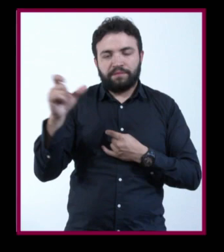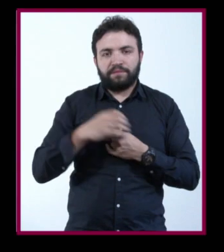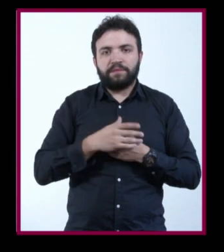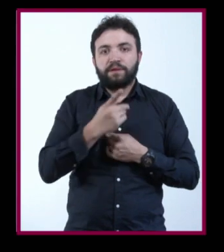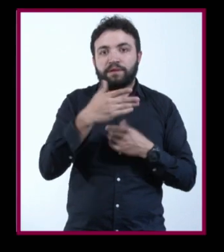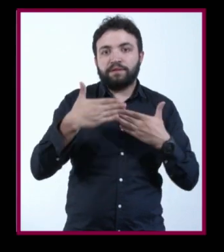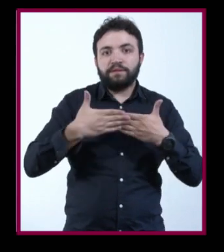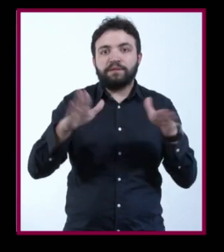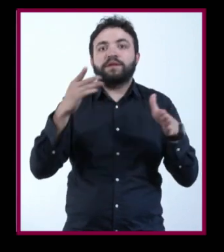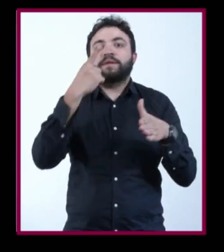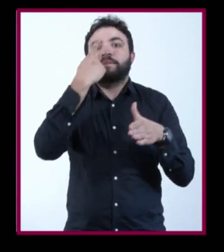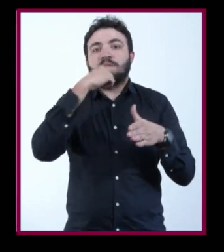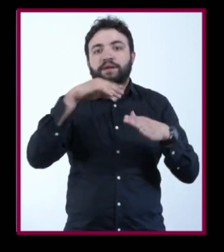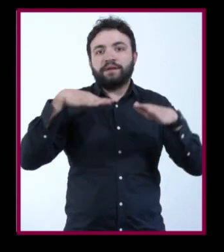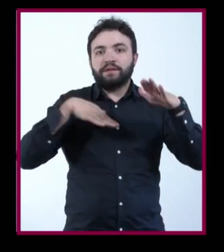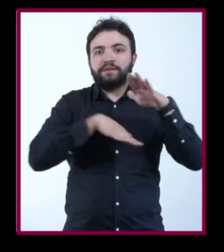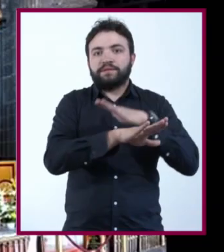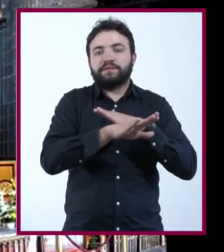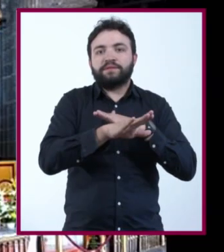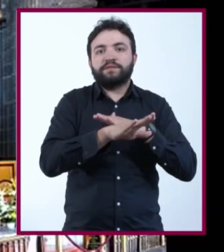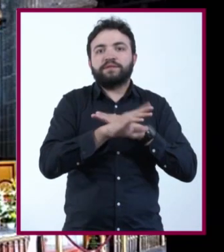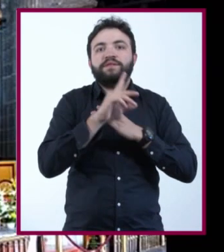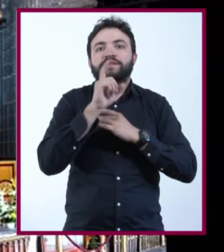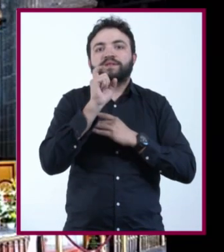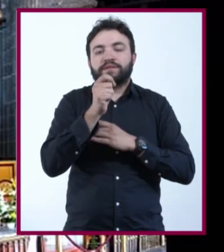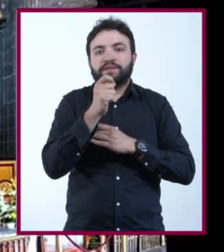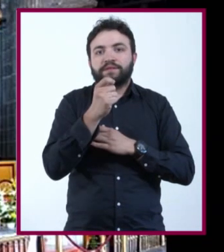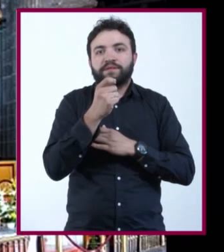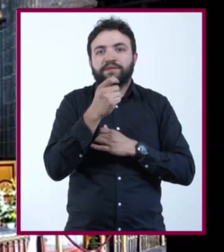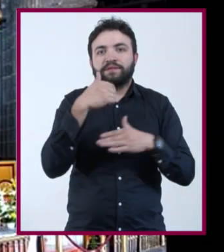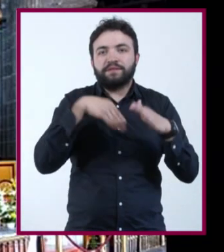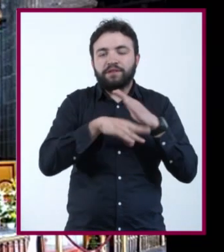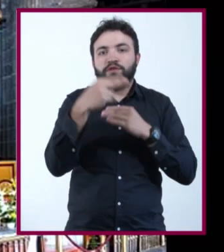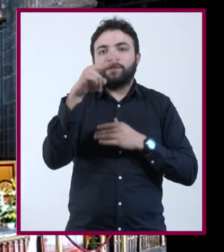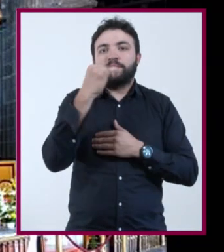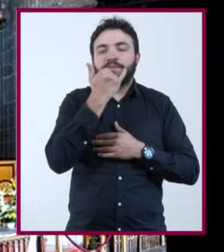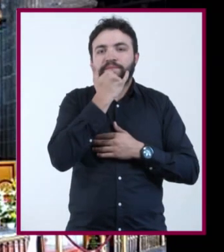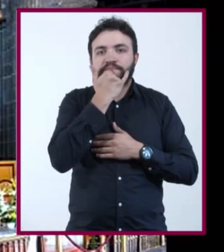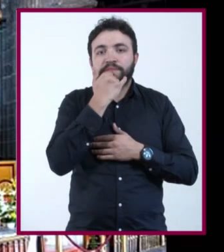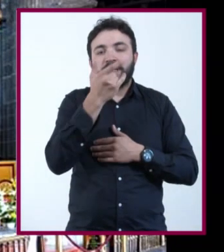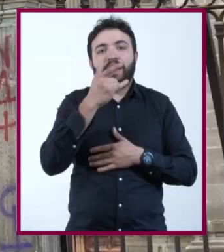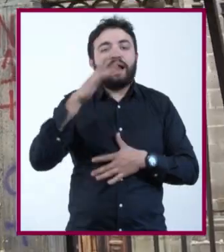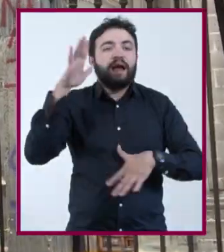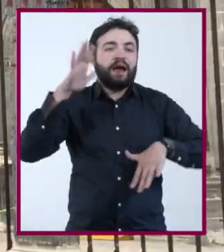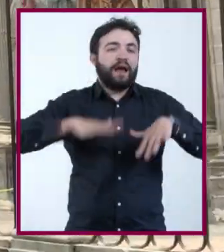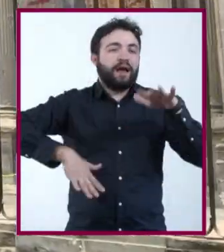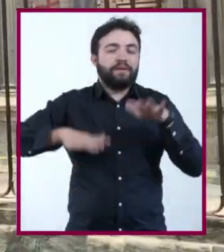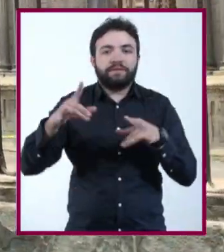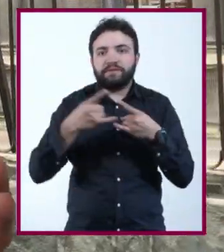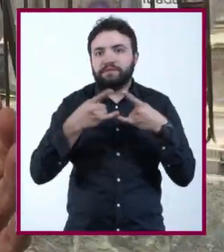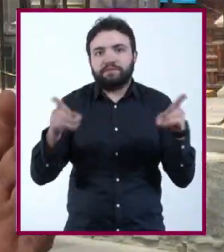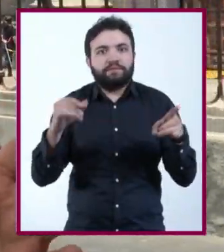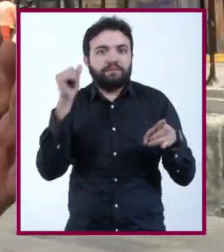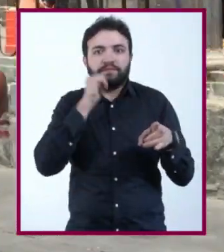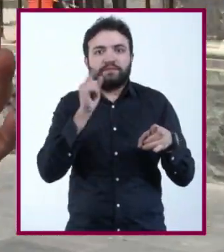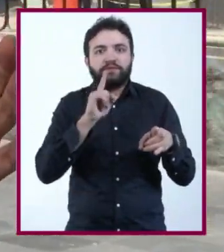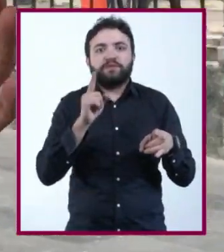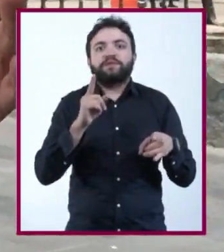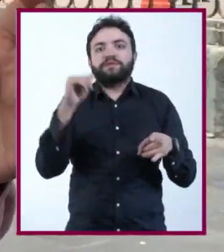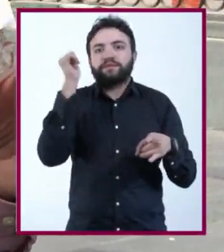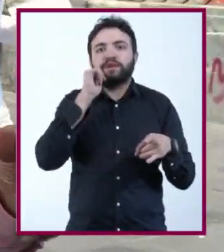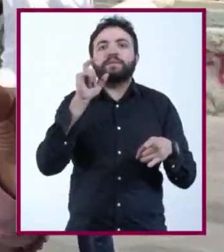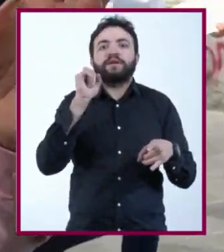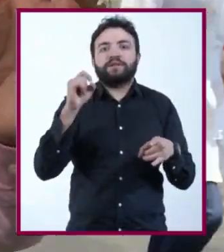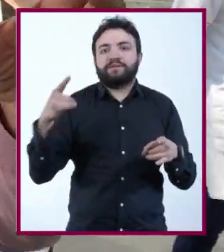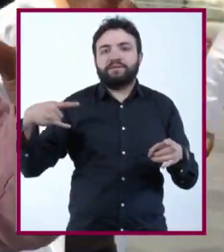Perdón, que da acceso al altar del Perdón, pero esta se abre muy de vez en cuando, entonces son más bien